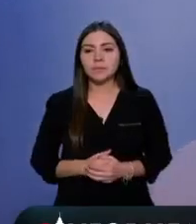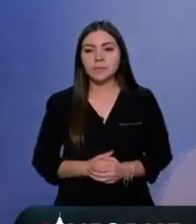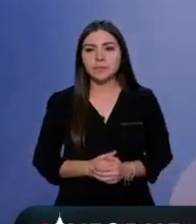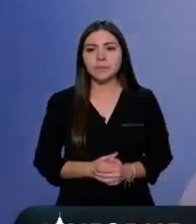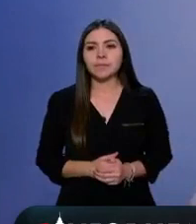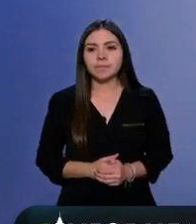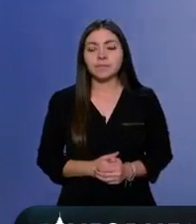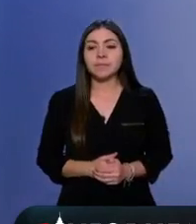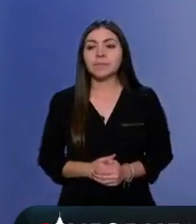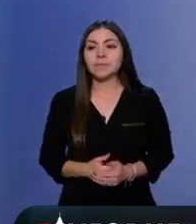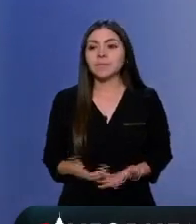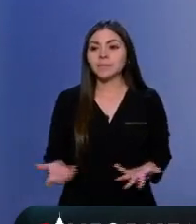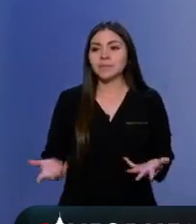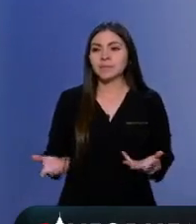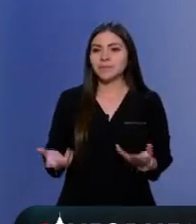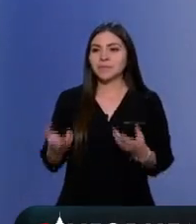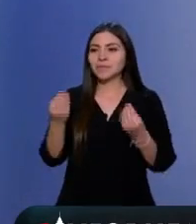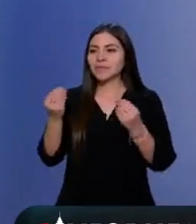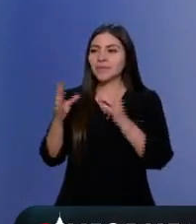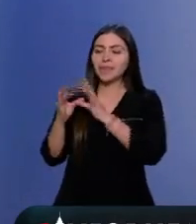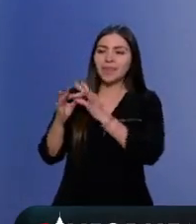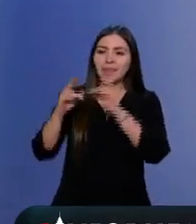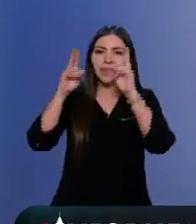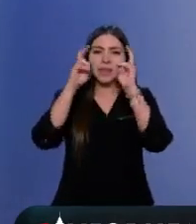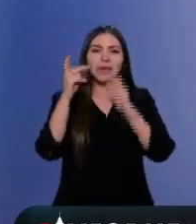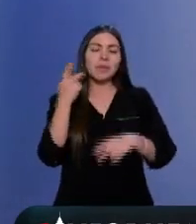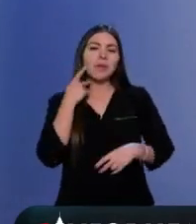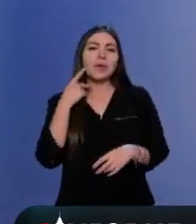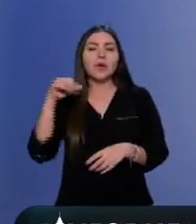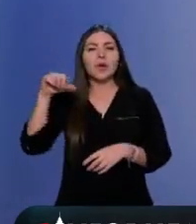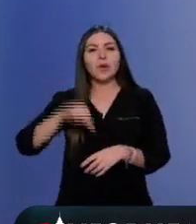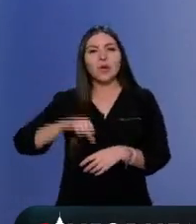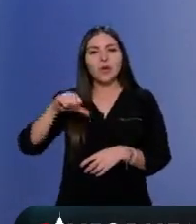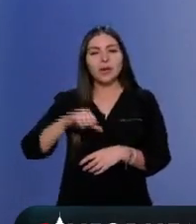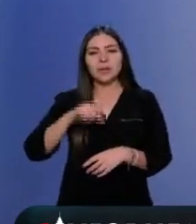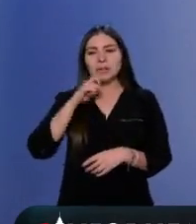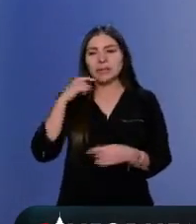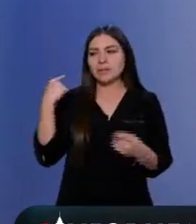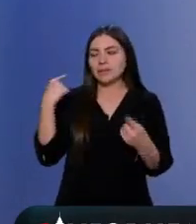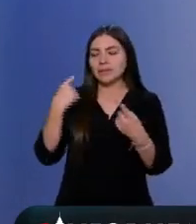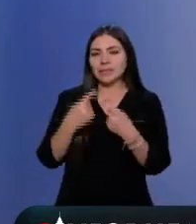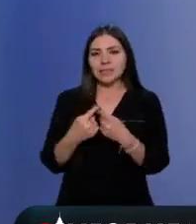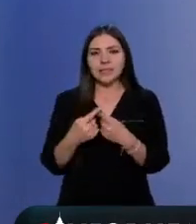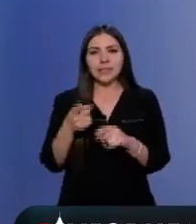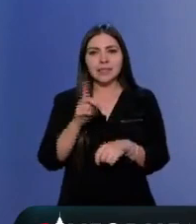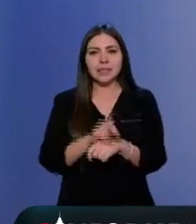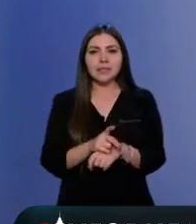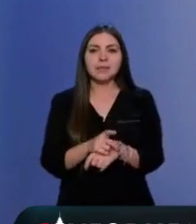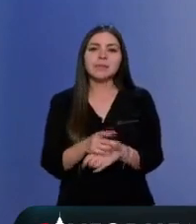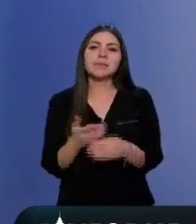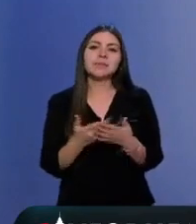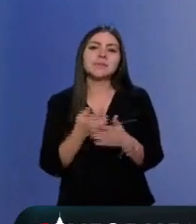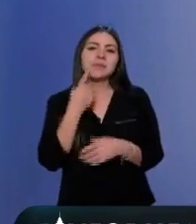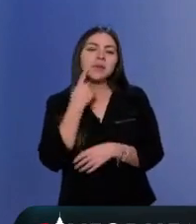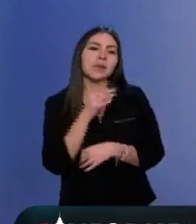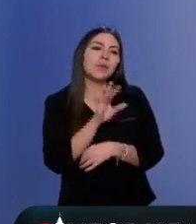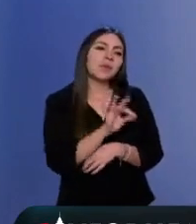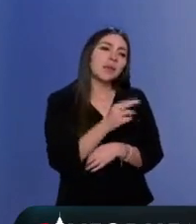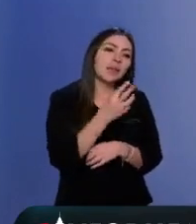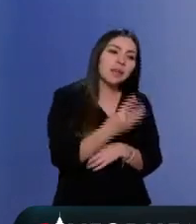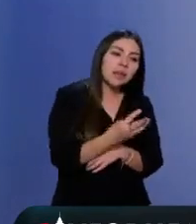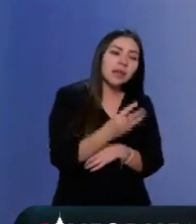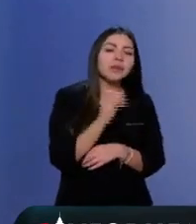Bueno, mucho movimiento político el día de hoy en estos días, 42, ya vimos 43